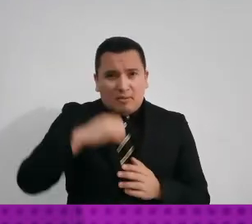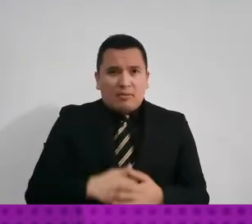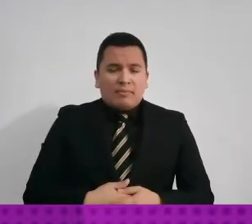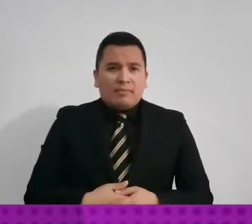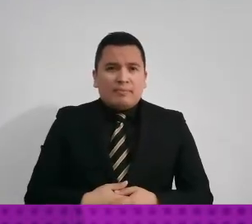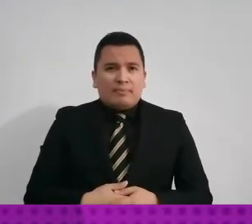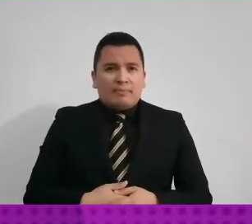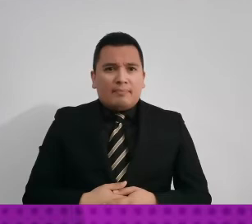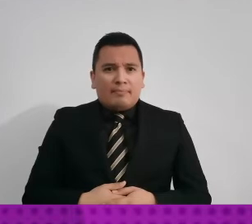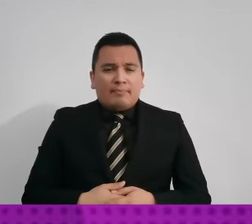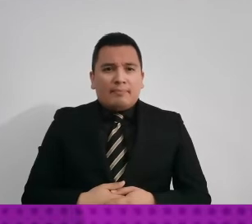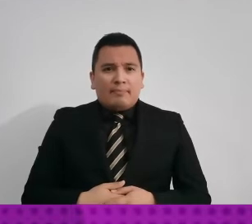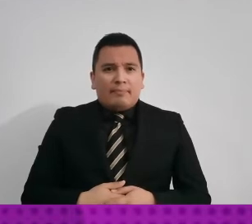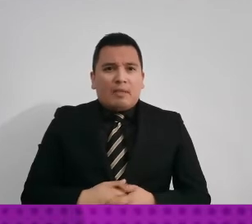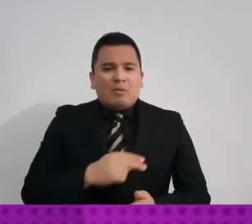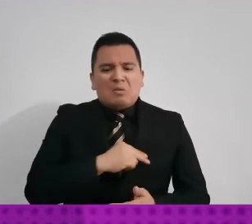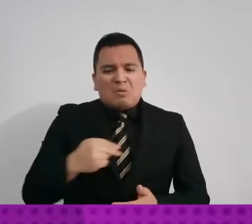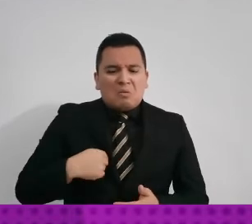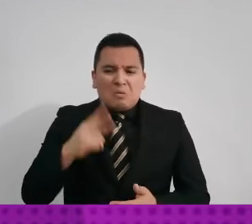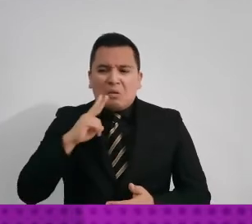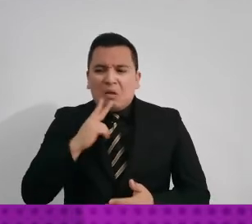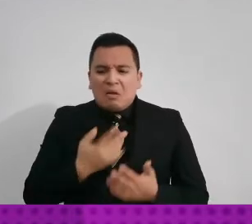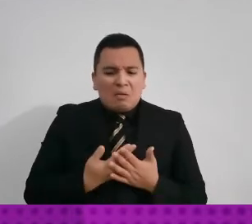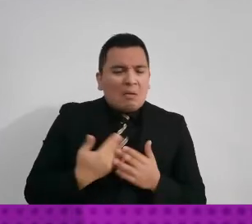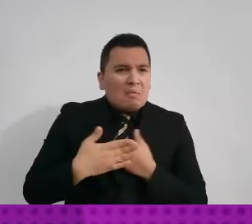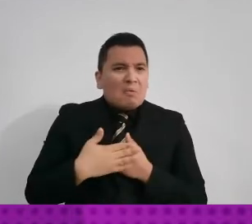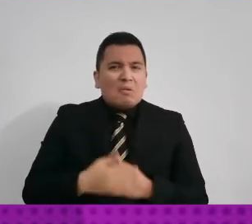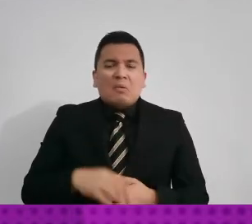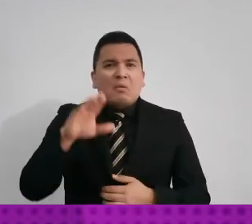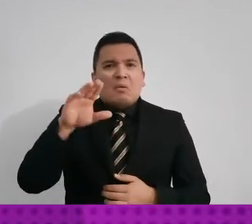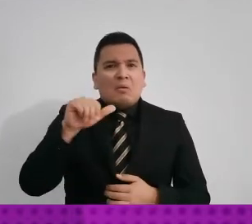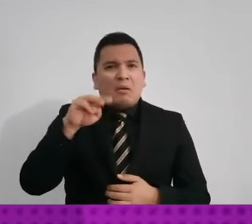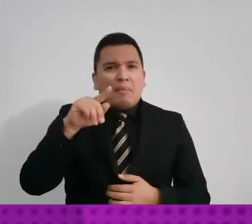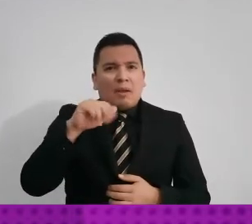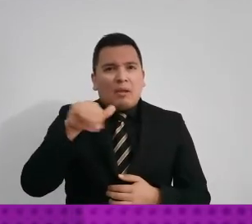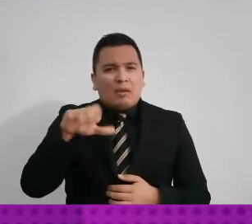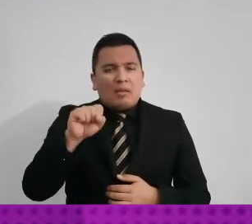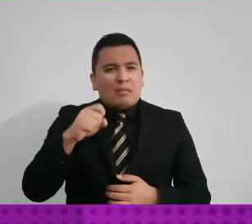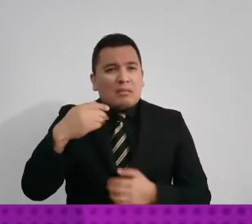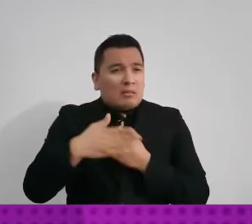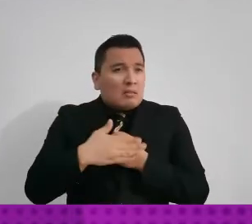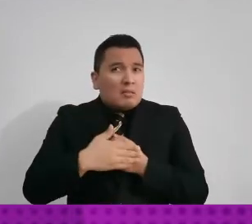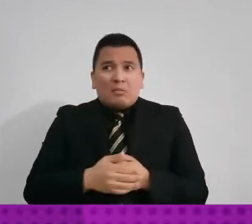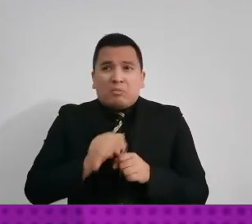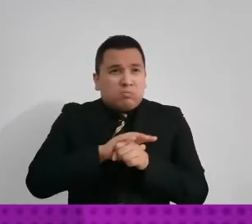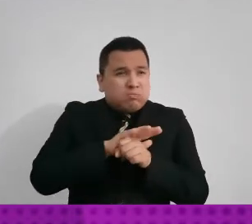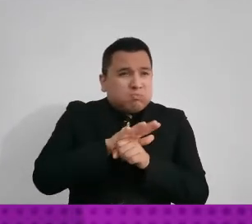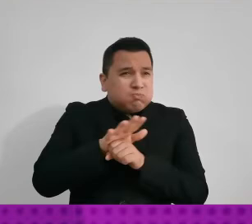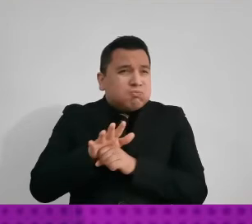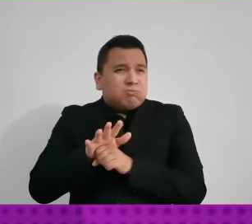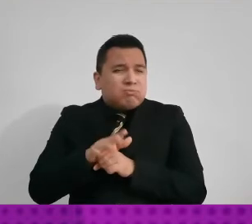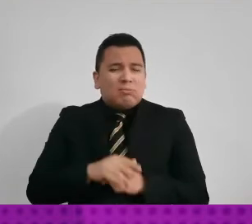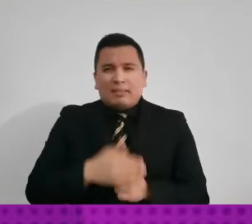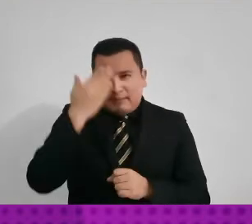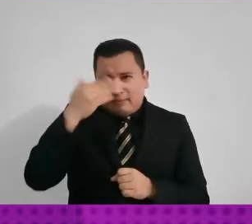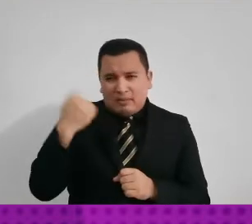base a su experiencia, señor secretario, ¿qué podemos esperar de las campañas en este tiempo de pandemia y que sabemos que ya lo llevó a